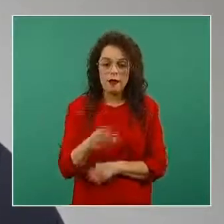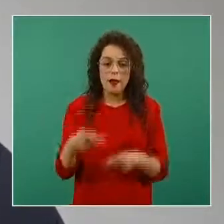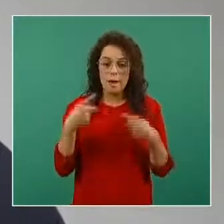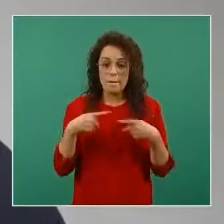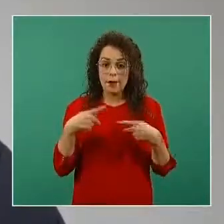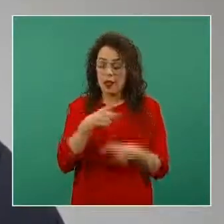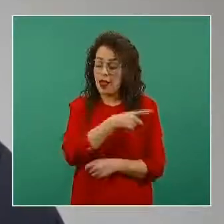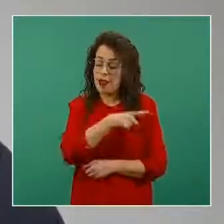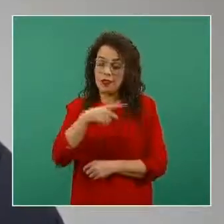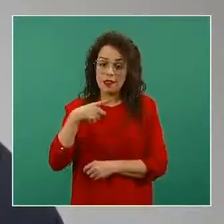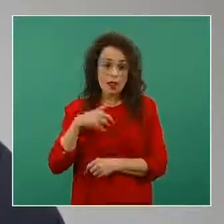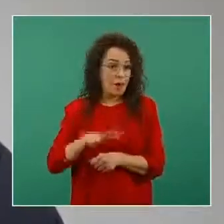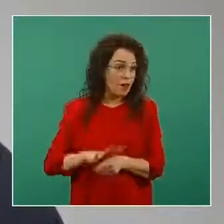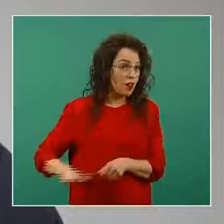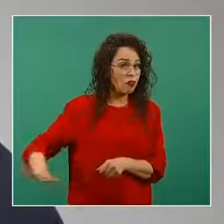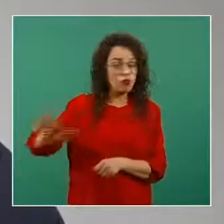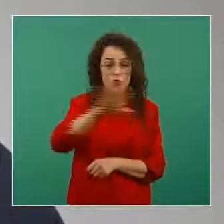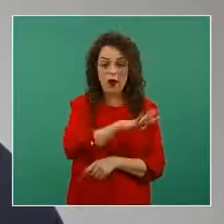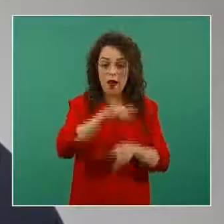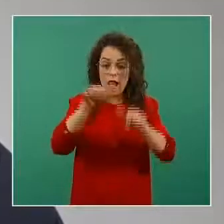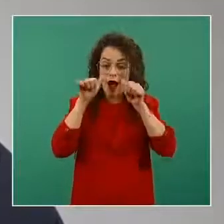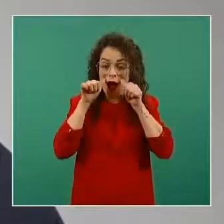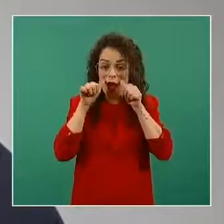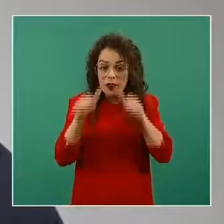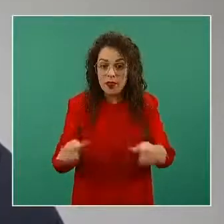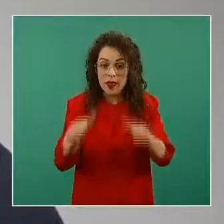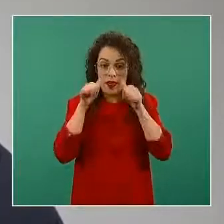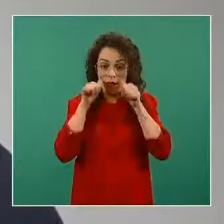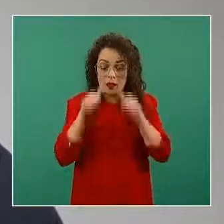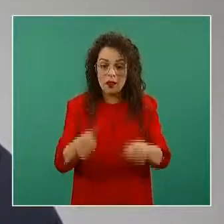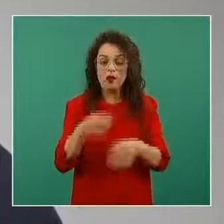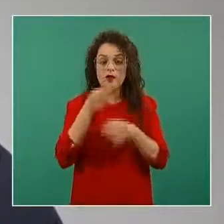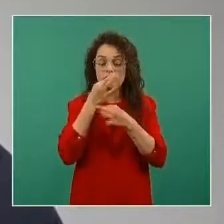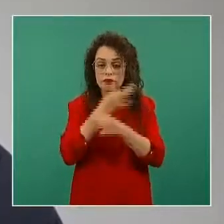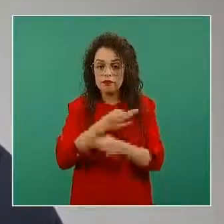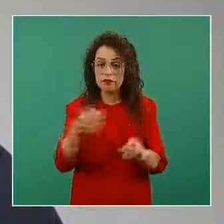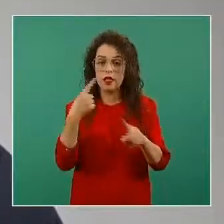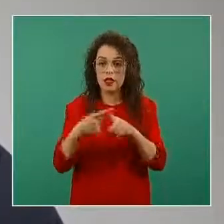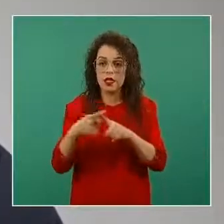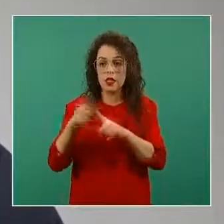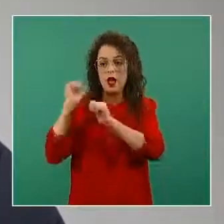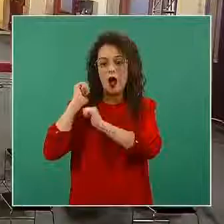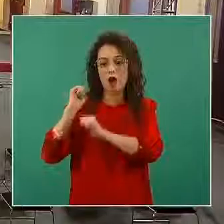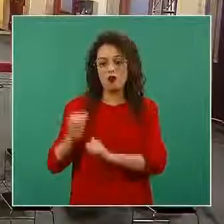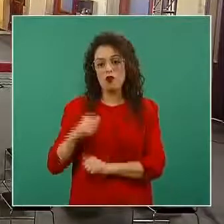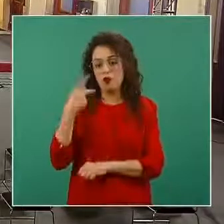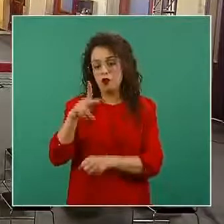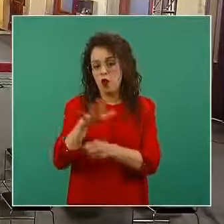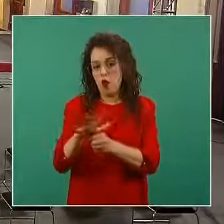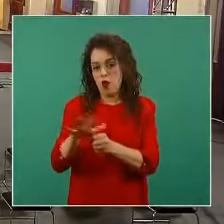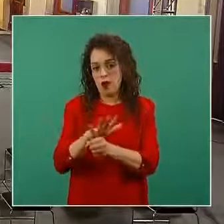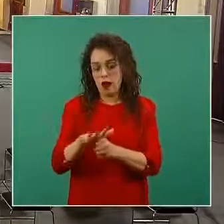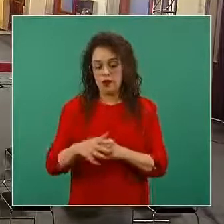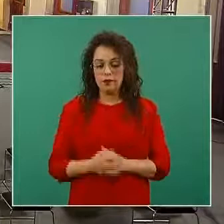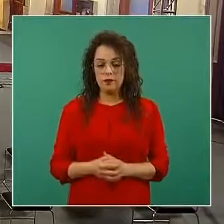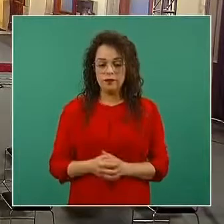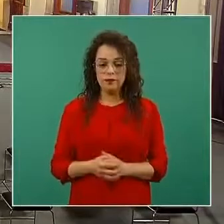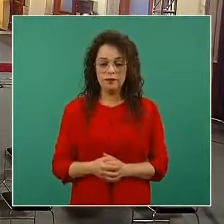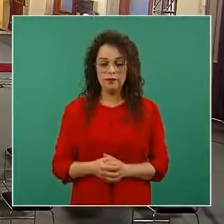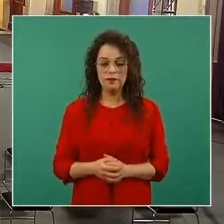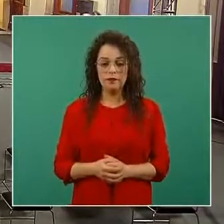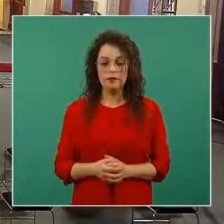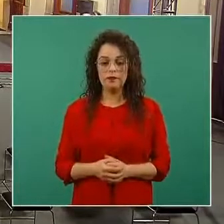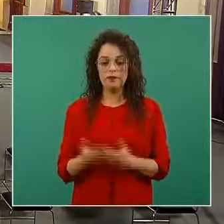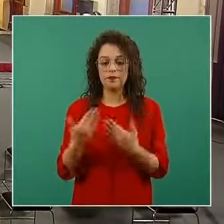esté atenta de las comunicaciones que tengan sus autoridades locales. En el tema de la